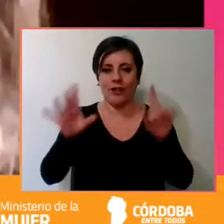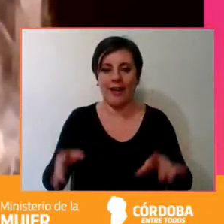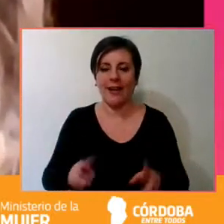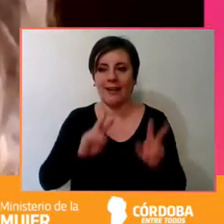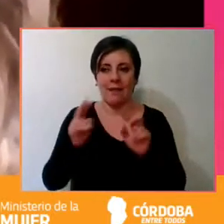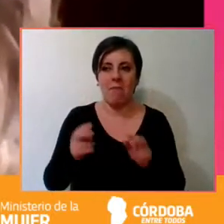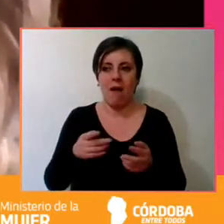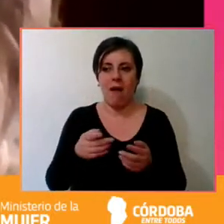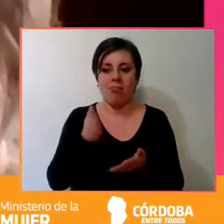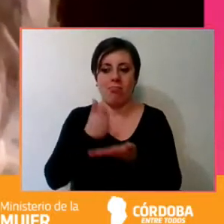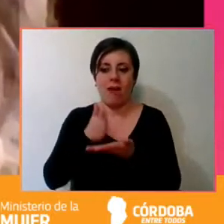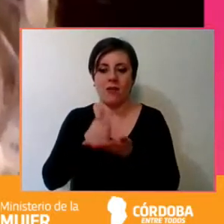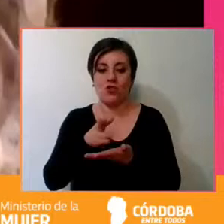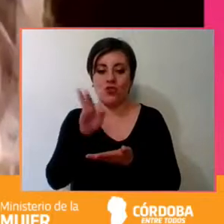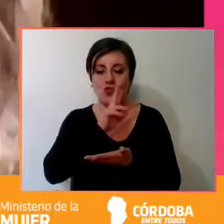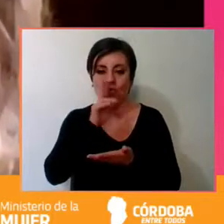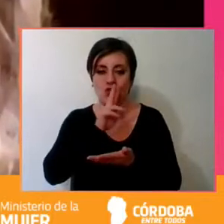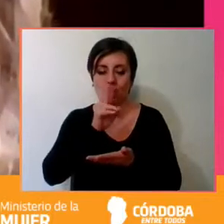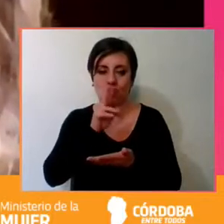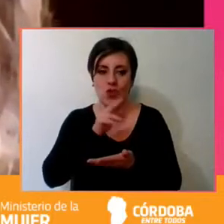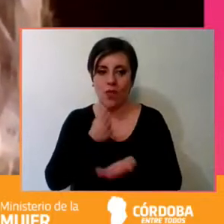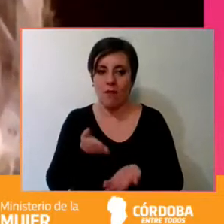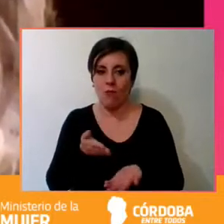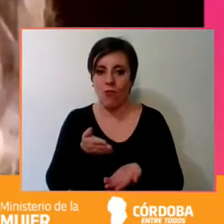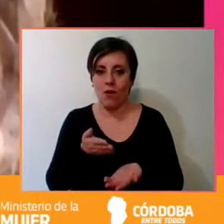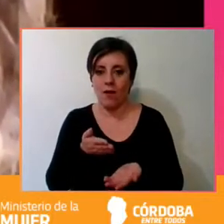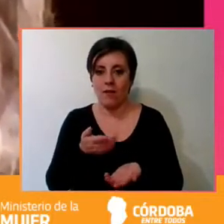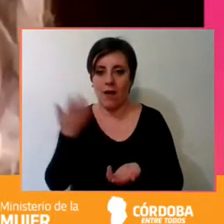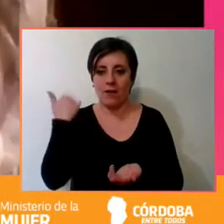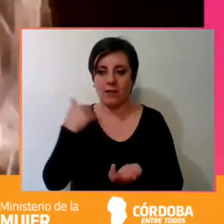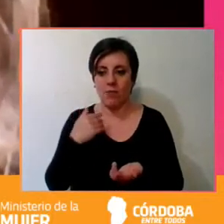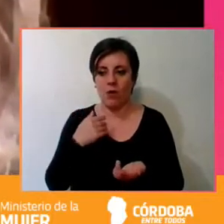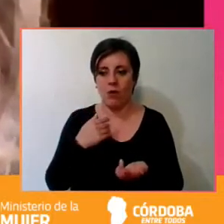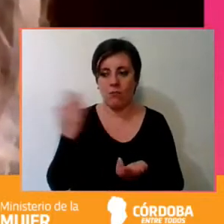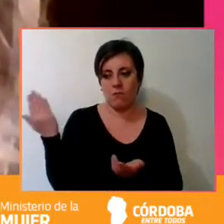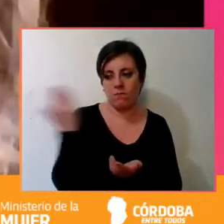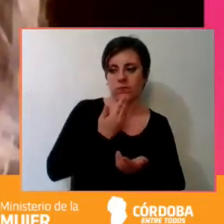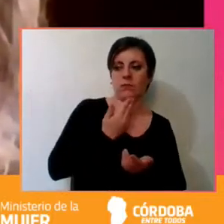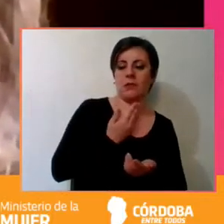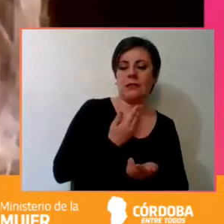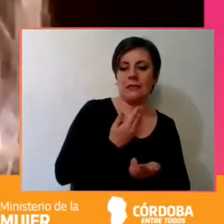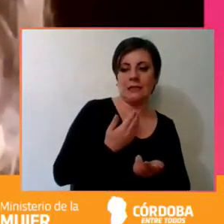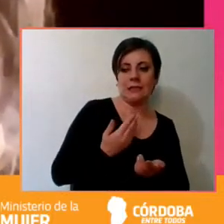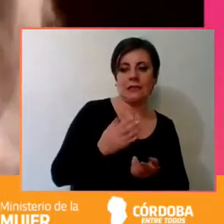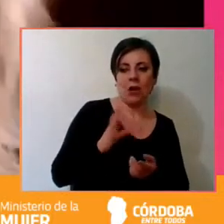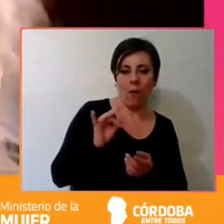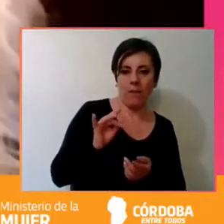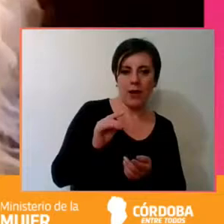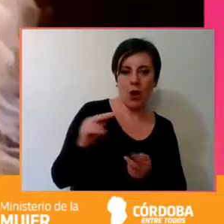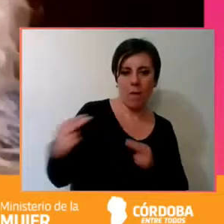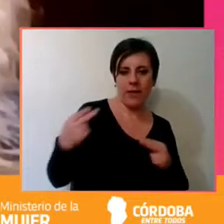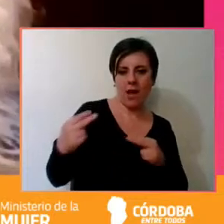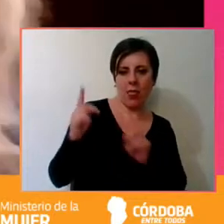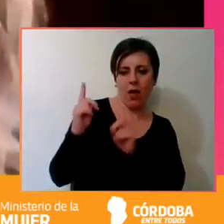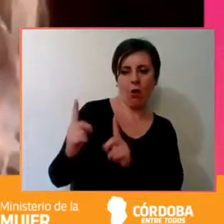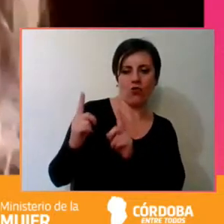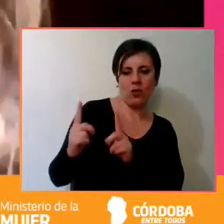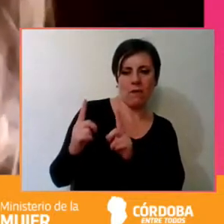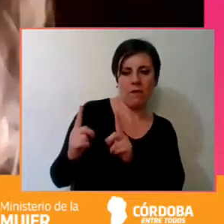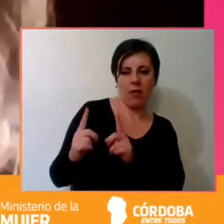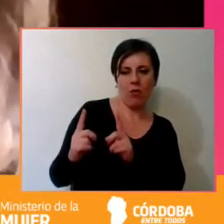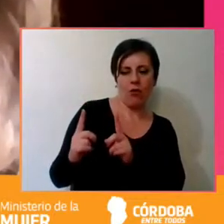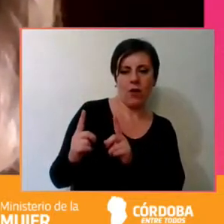derechos de las mujeres. Hemos sufrido en los últimos tiempos un embate muy complejo de unas miradas conservadoras que